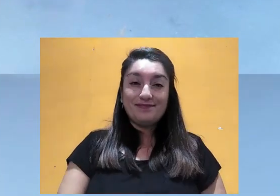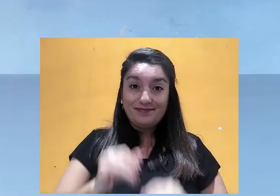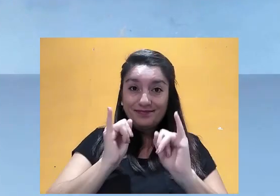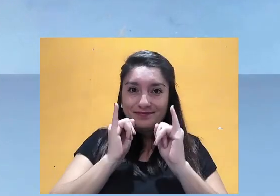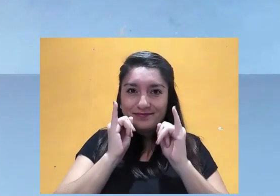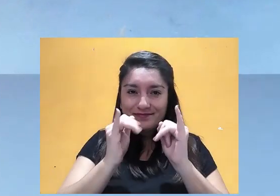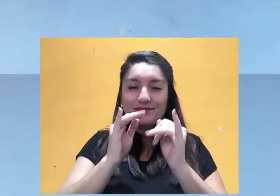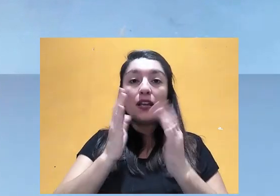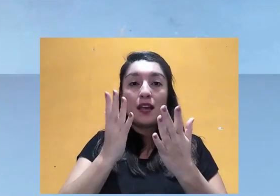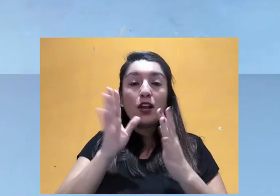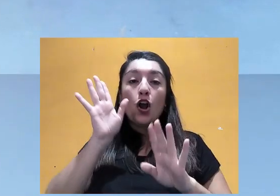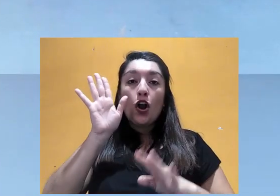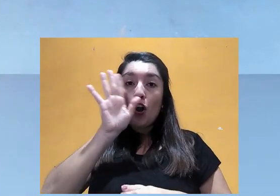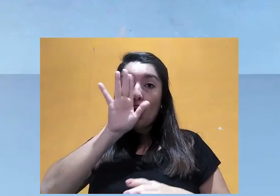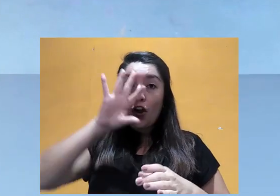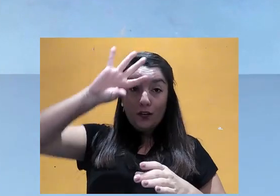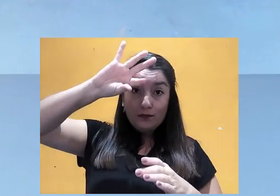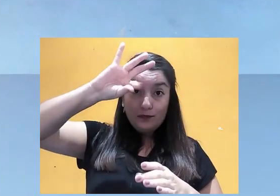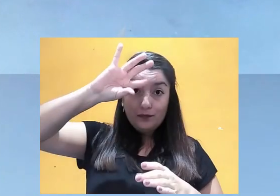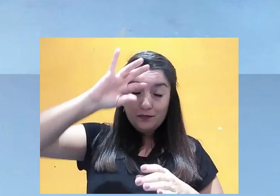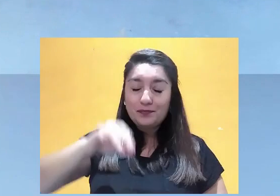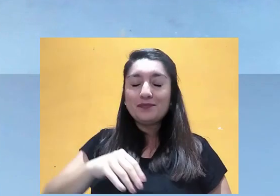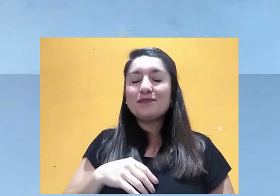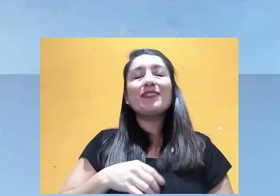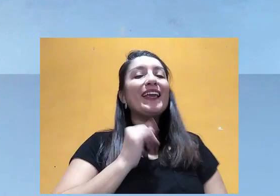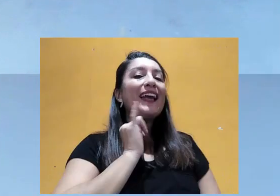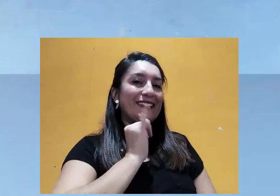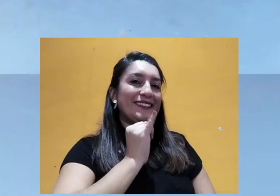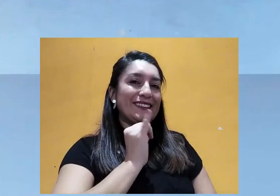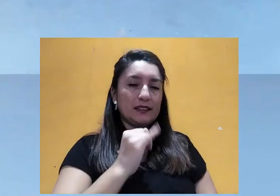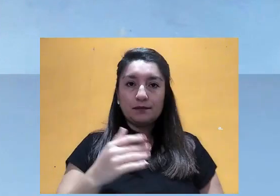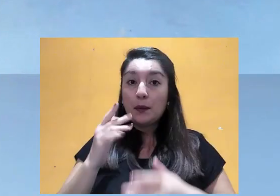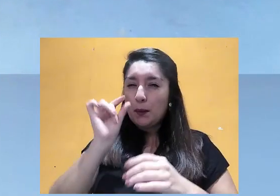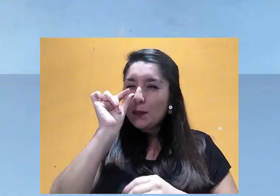¿Y le echamos el colorante? Sí. Uy, un